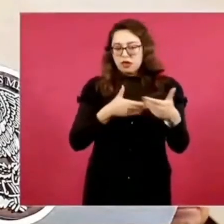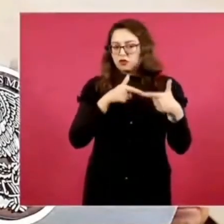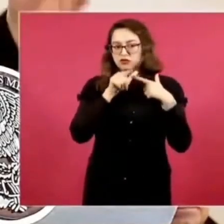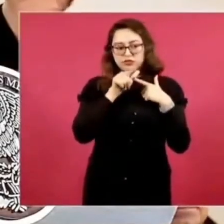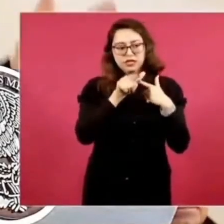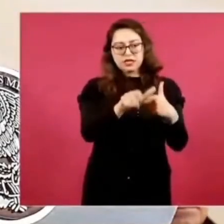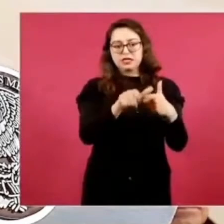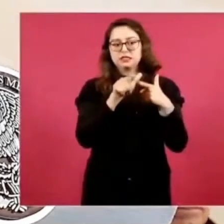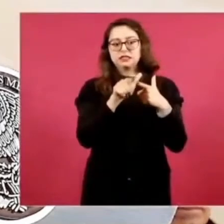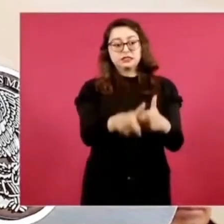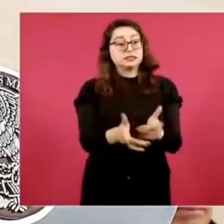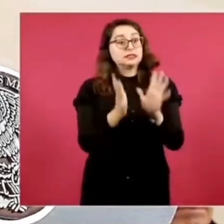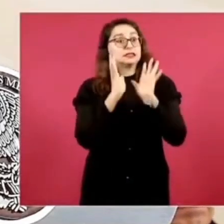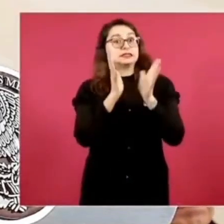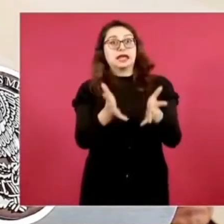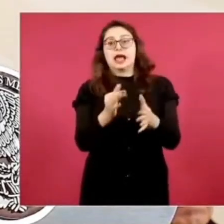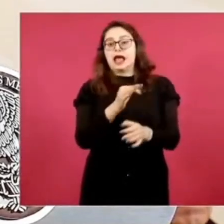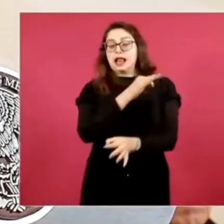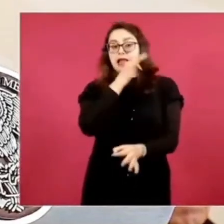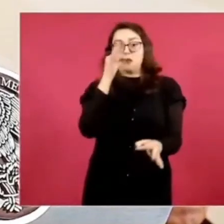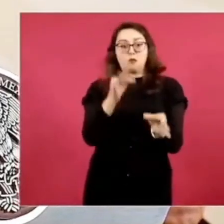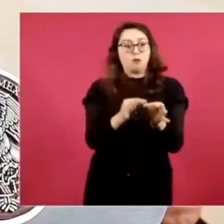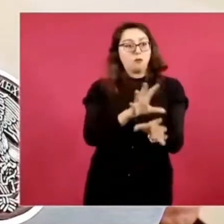ya están los ductos,